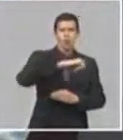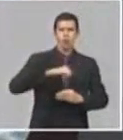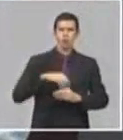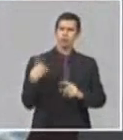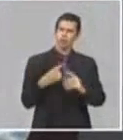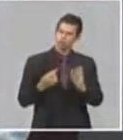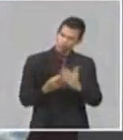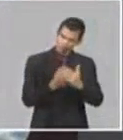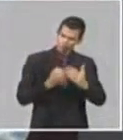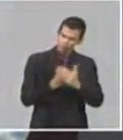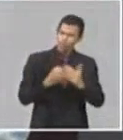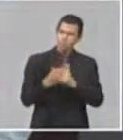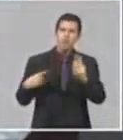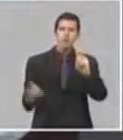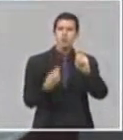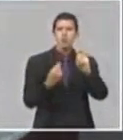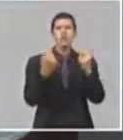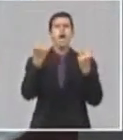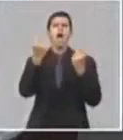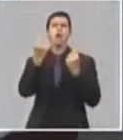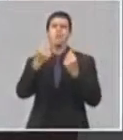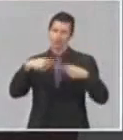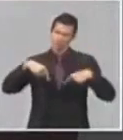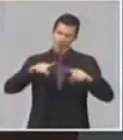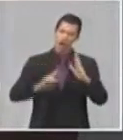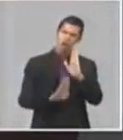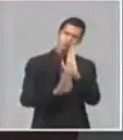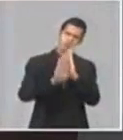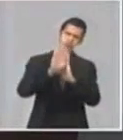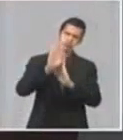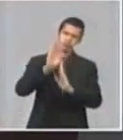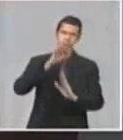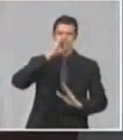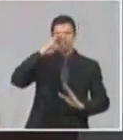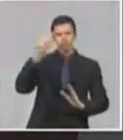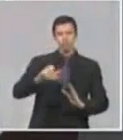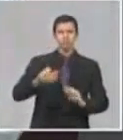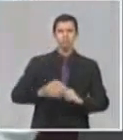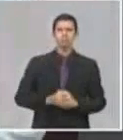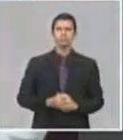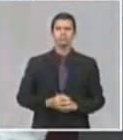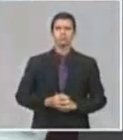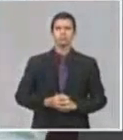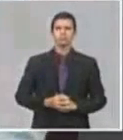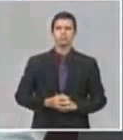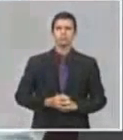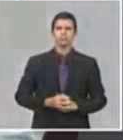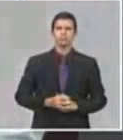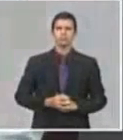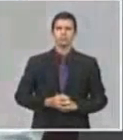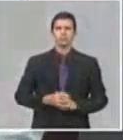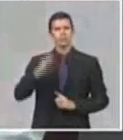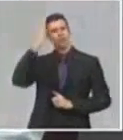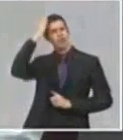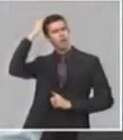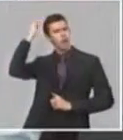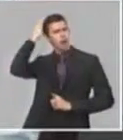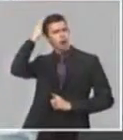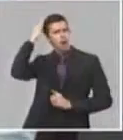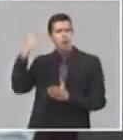venciendo como nos enseñó a decir siempre es de ésta y otras tribunas el general del ejército que sigue comandante de la revolución